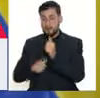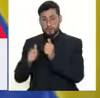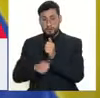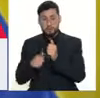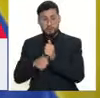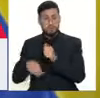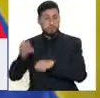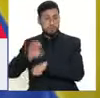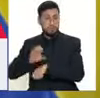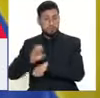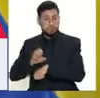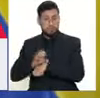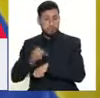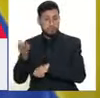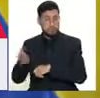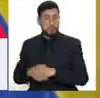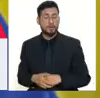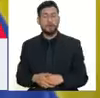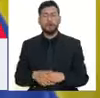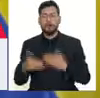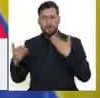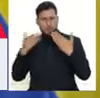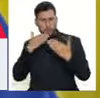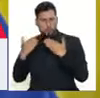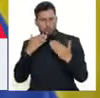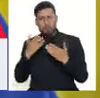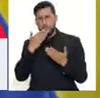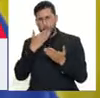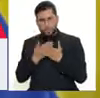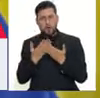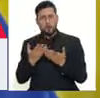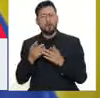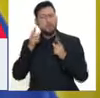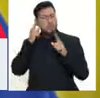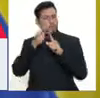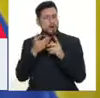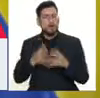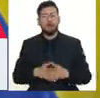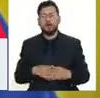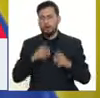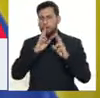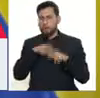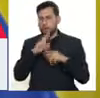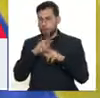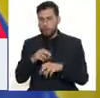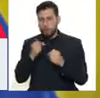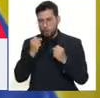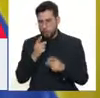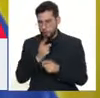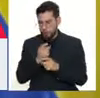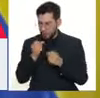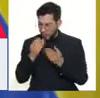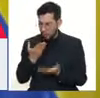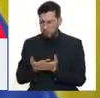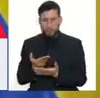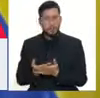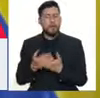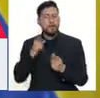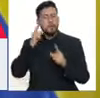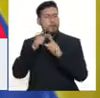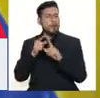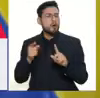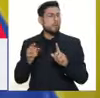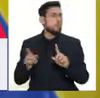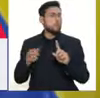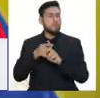hermanos ecuatorianos un diálogo productivo y orientado a resultados concretos, que busca